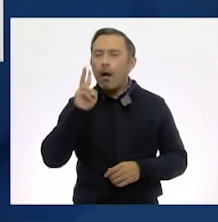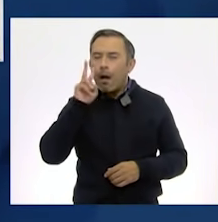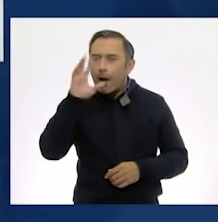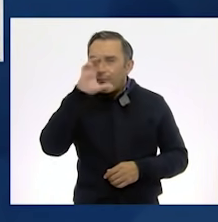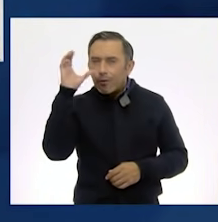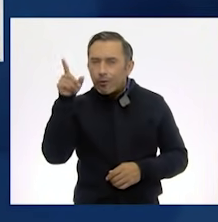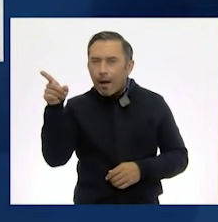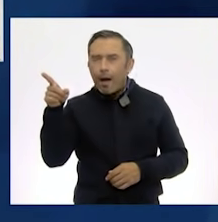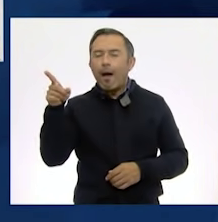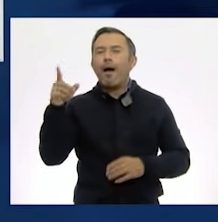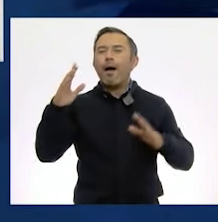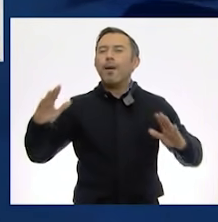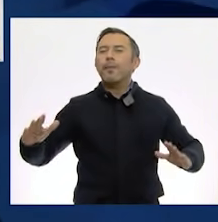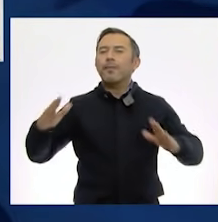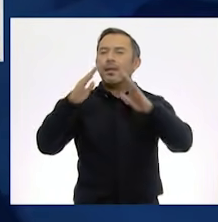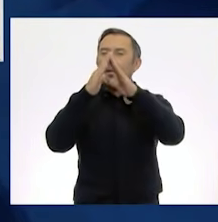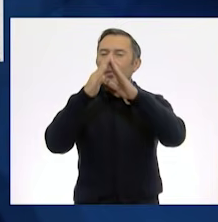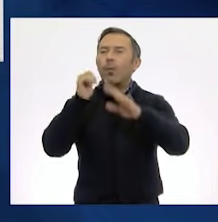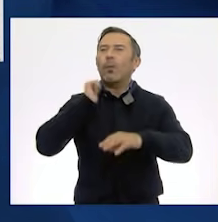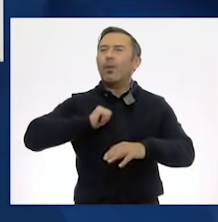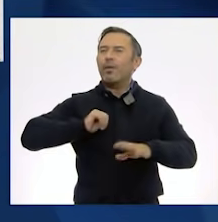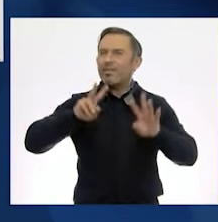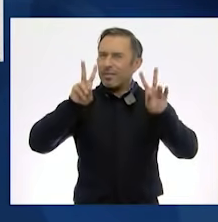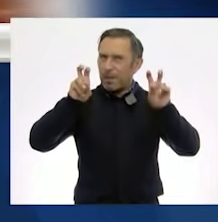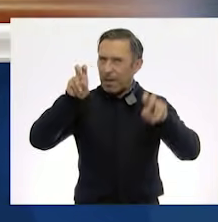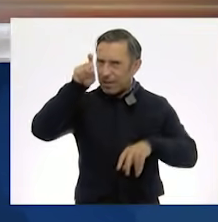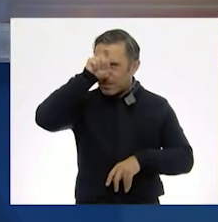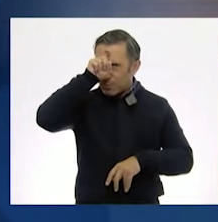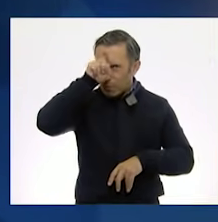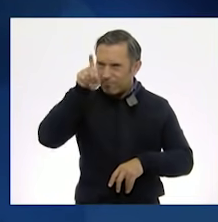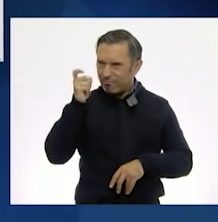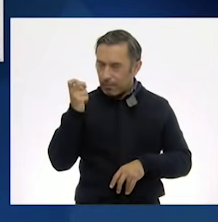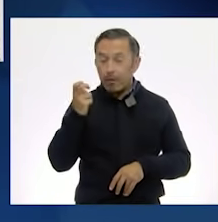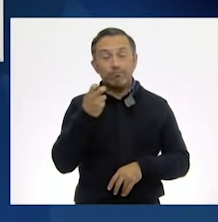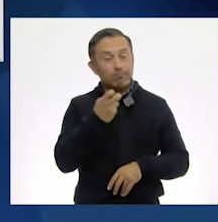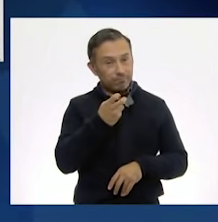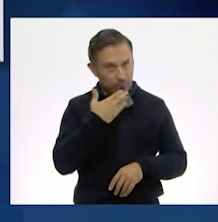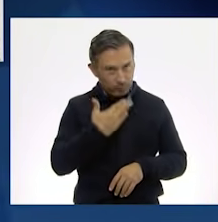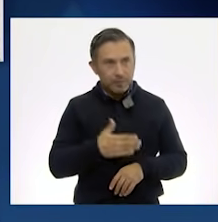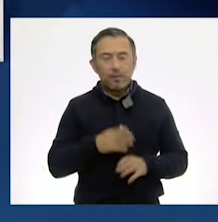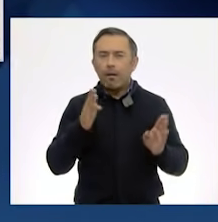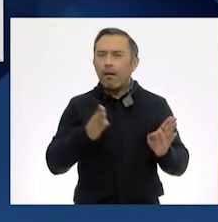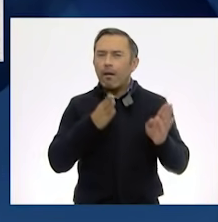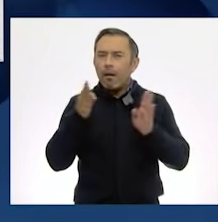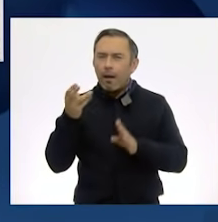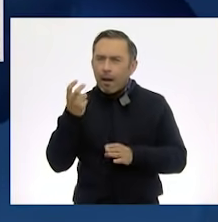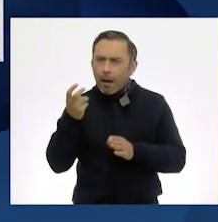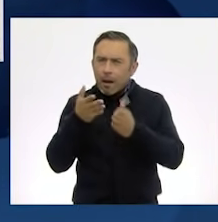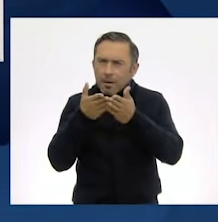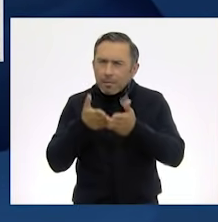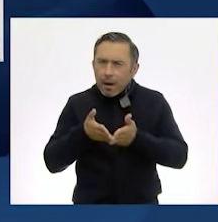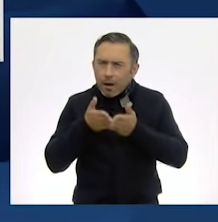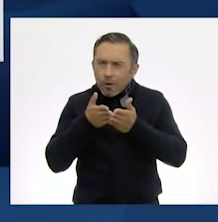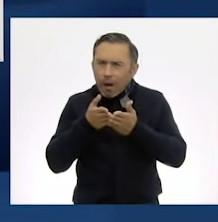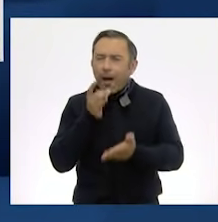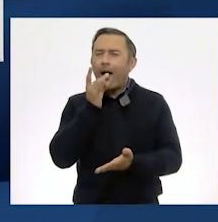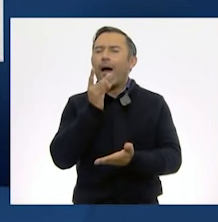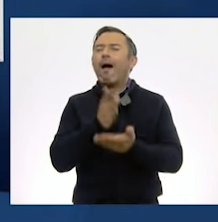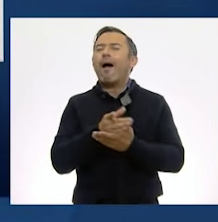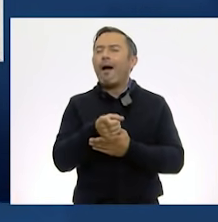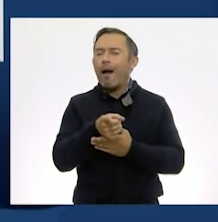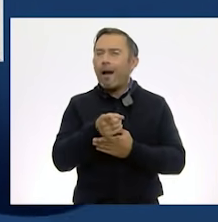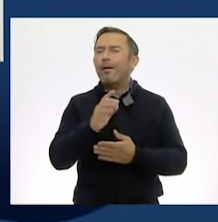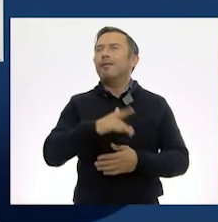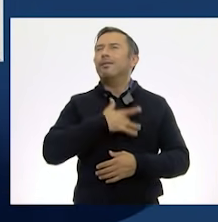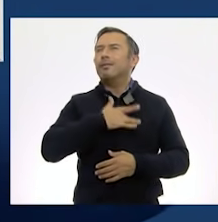estábamos viendo Egipto. Excelente. ¿Y ahora? Este tipo de embarcaciones me recuerdan a los